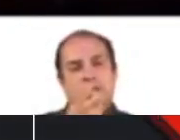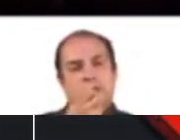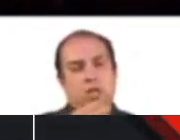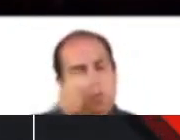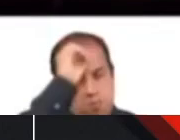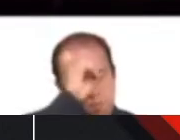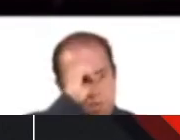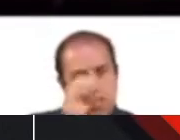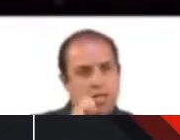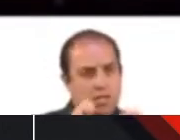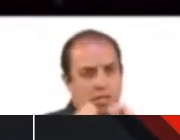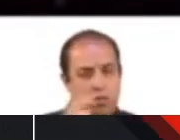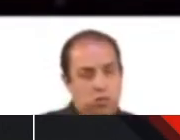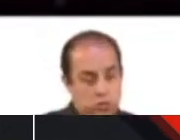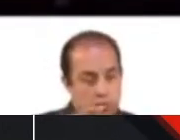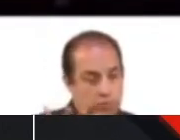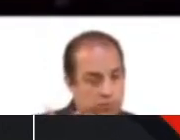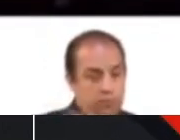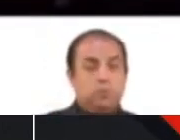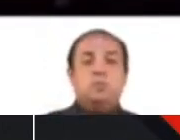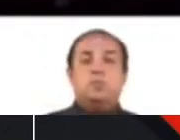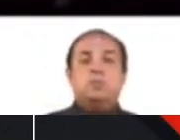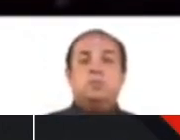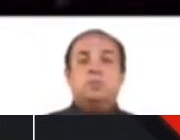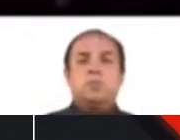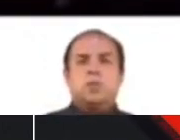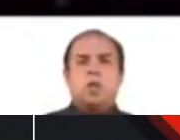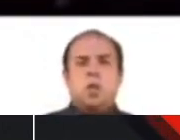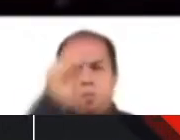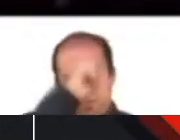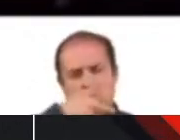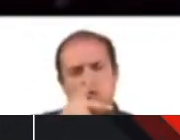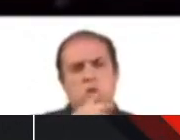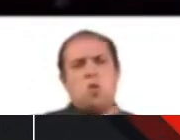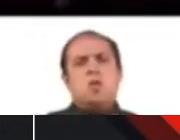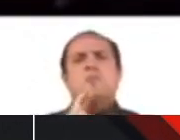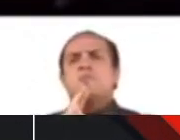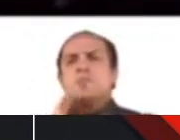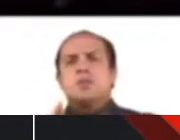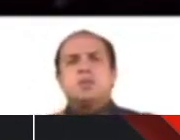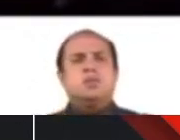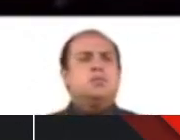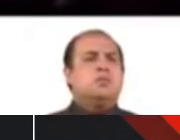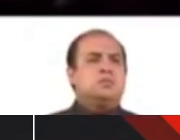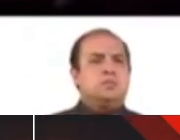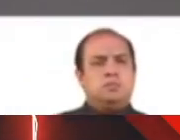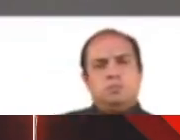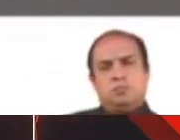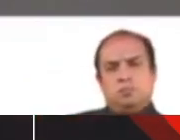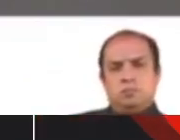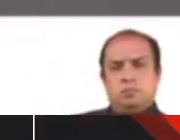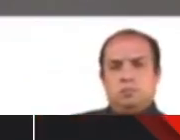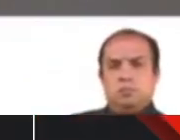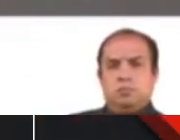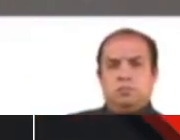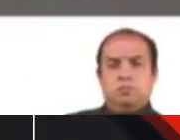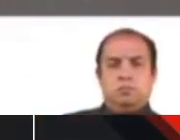respecto a esta entrevista que se le hizo. Pedirle su opinión, ¿qué respuesta le daría a estas declaraciones?